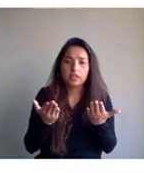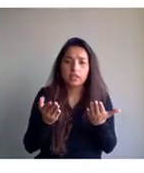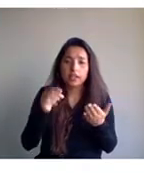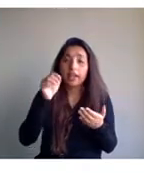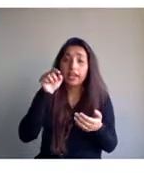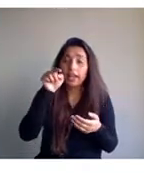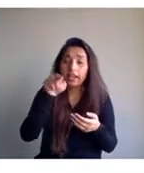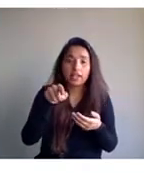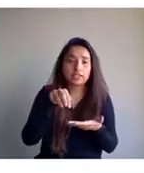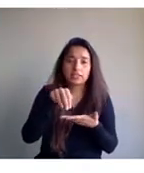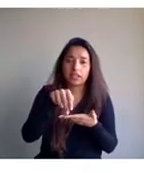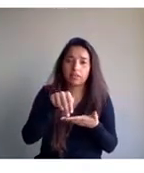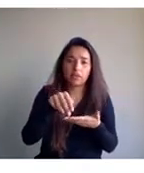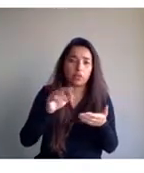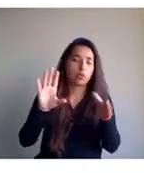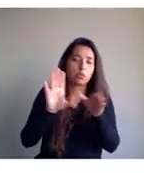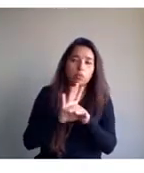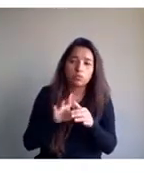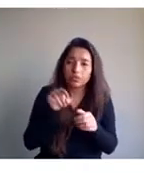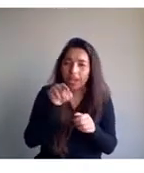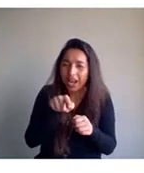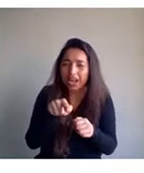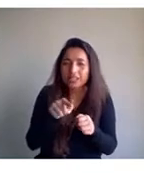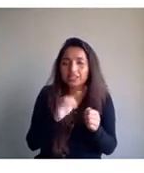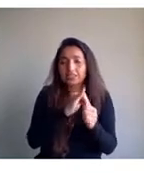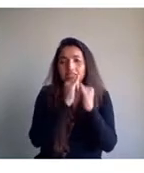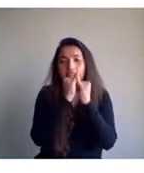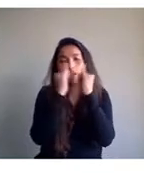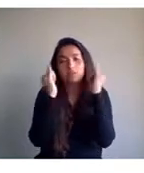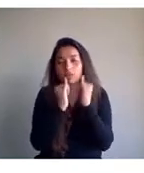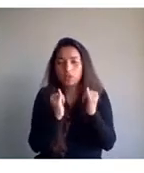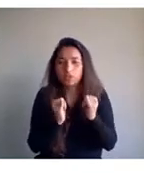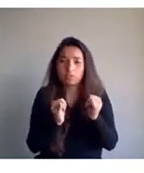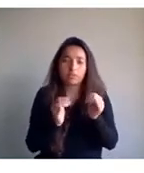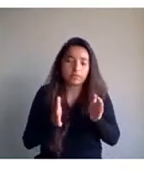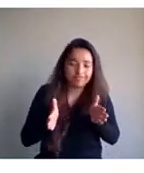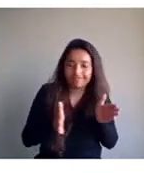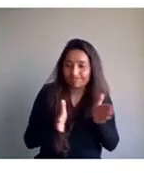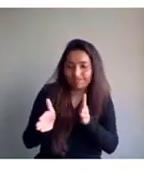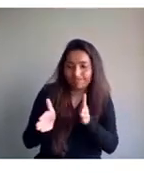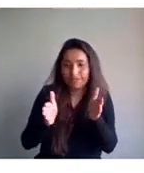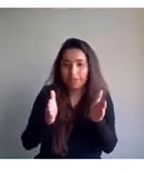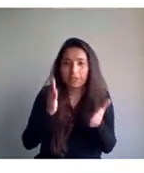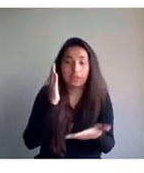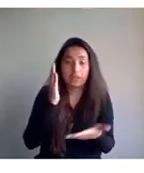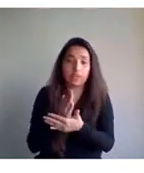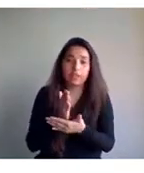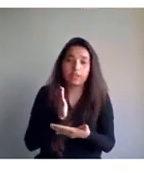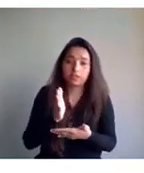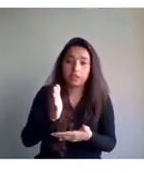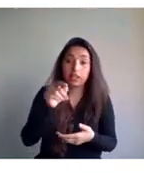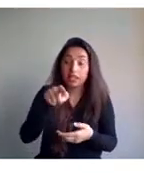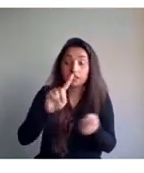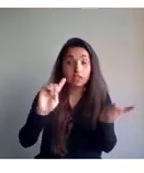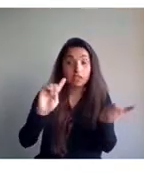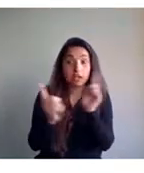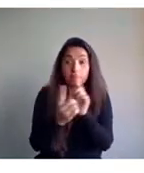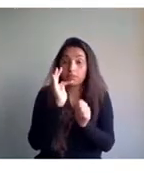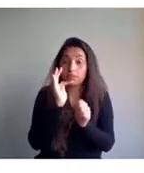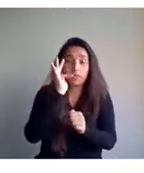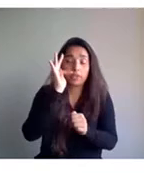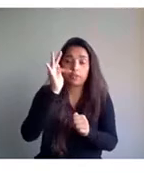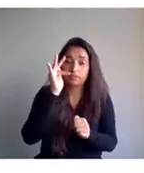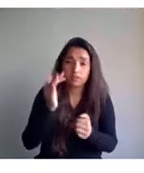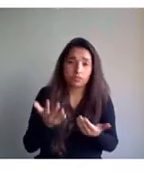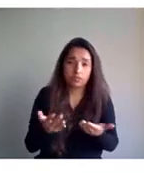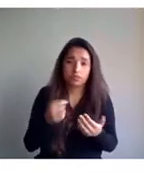es el camino que ha permitido captar los escenarios en el futuro al fin y al cabo y lo repito